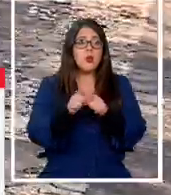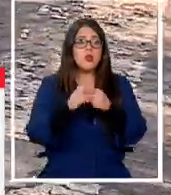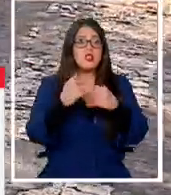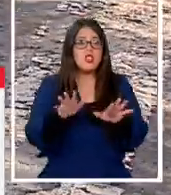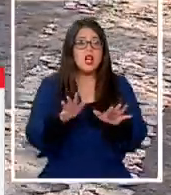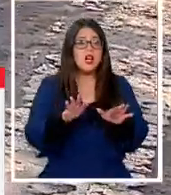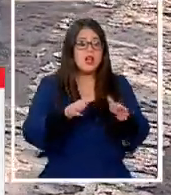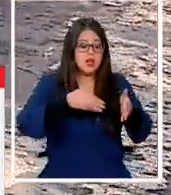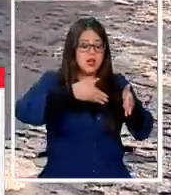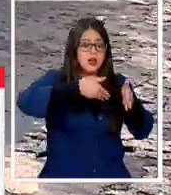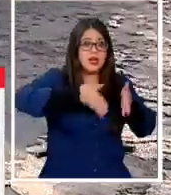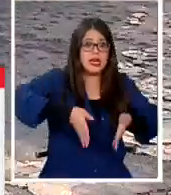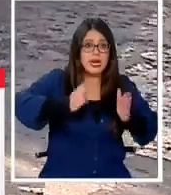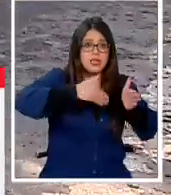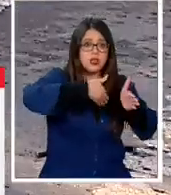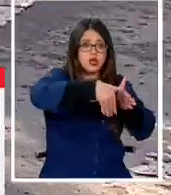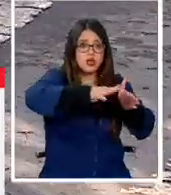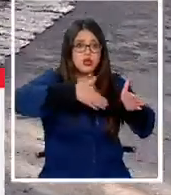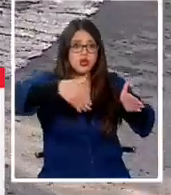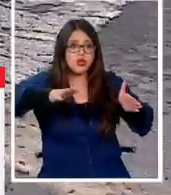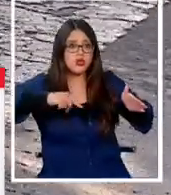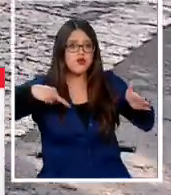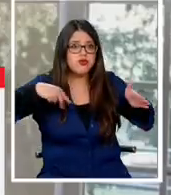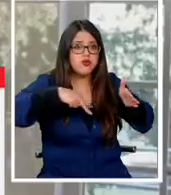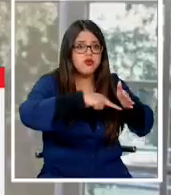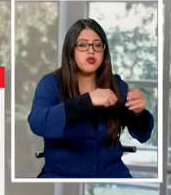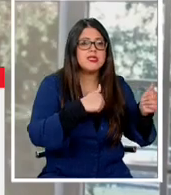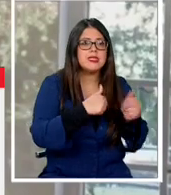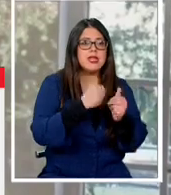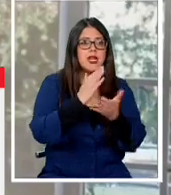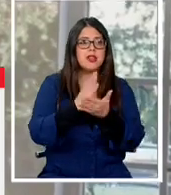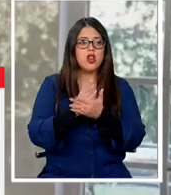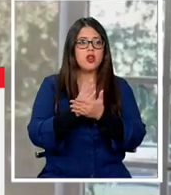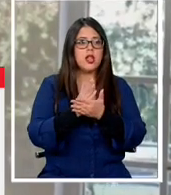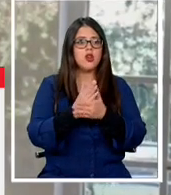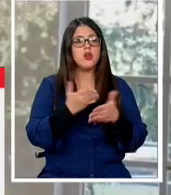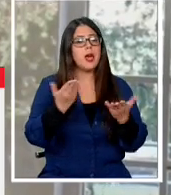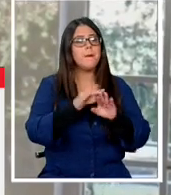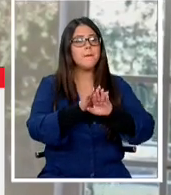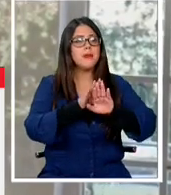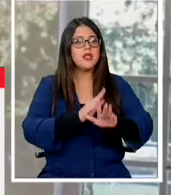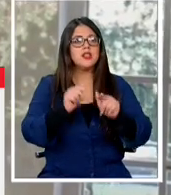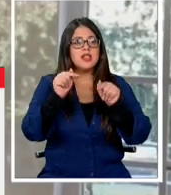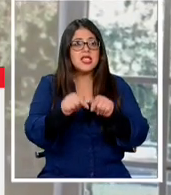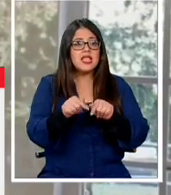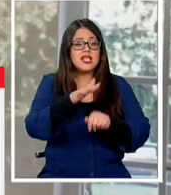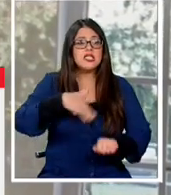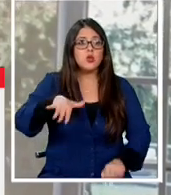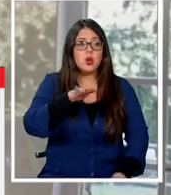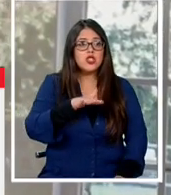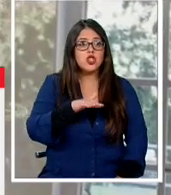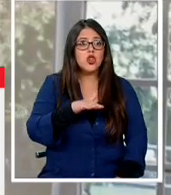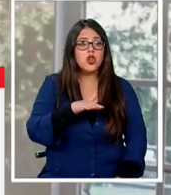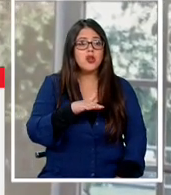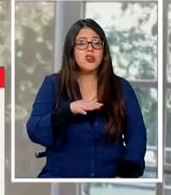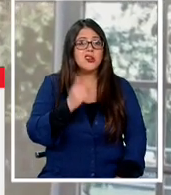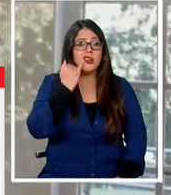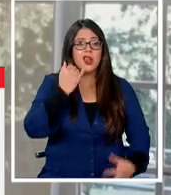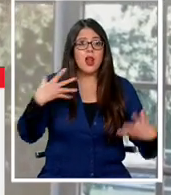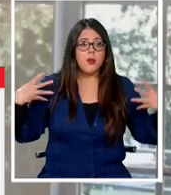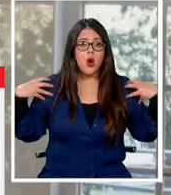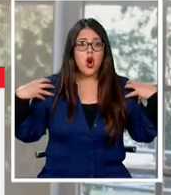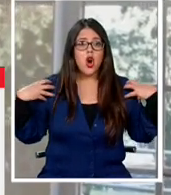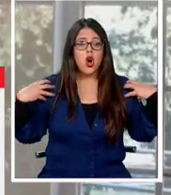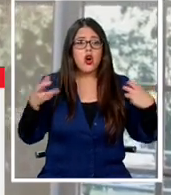las demarcaciones de cruces e infraestructura vial en las inmediaciones del colegio para evitar que este tipo de situaciones profundamente